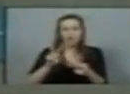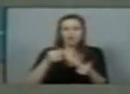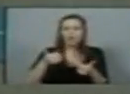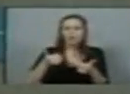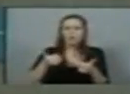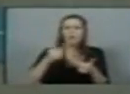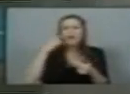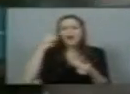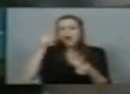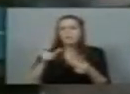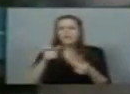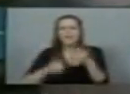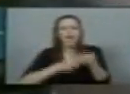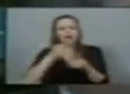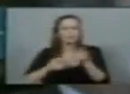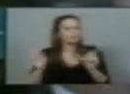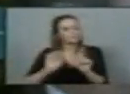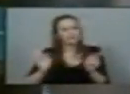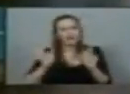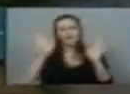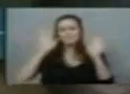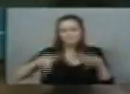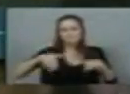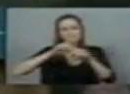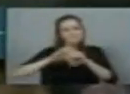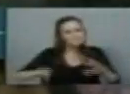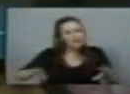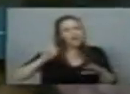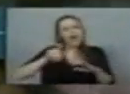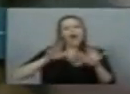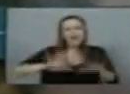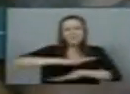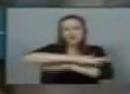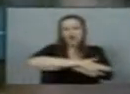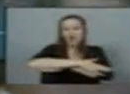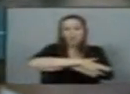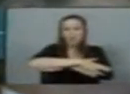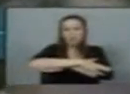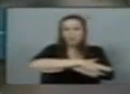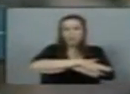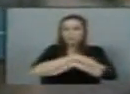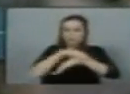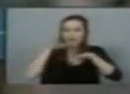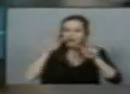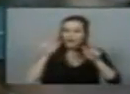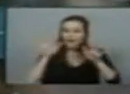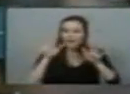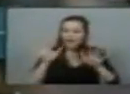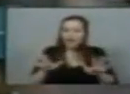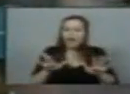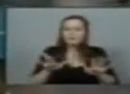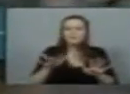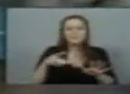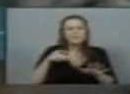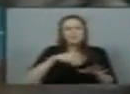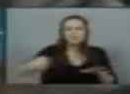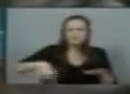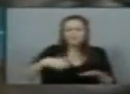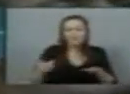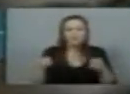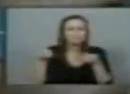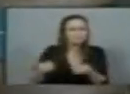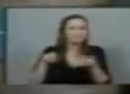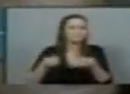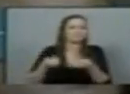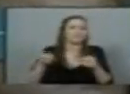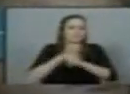buenos hombres de negocios. Ustedes con su conducta, con su conducta han bastardeado el activo